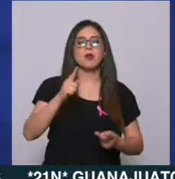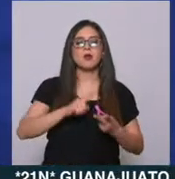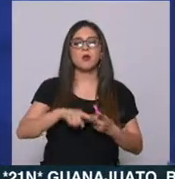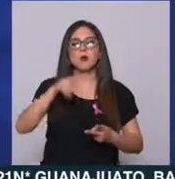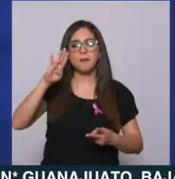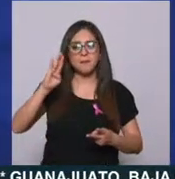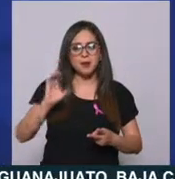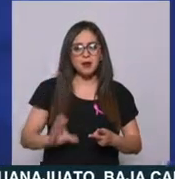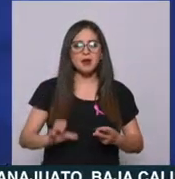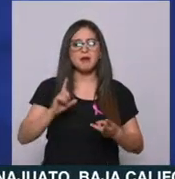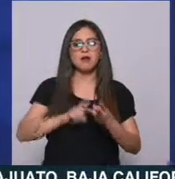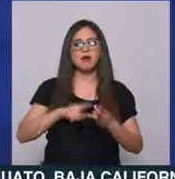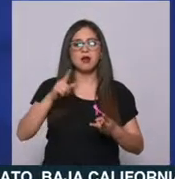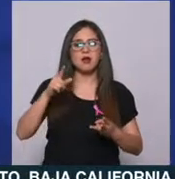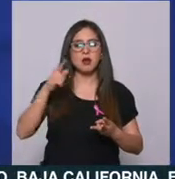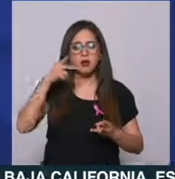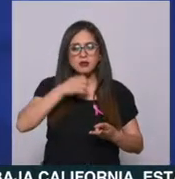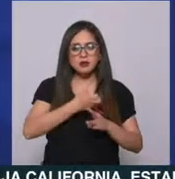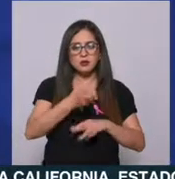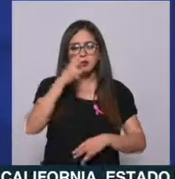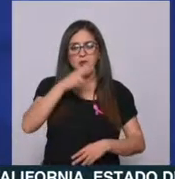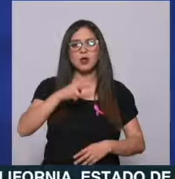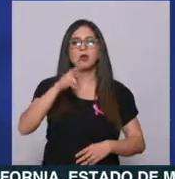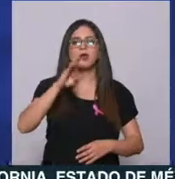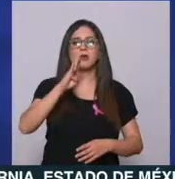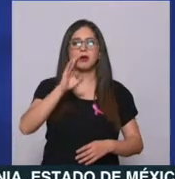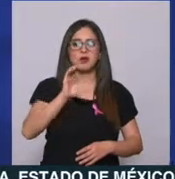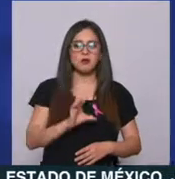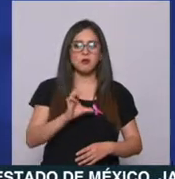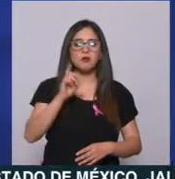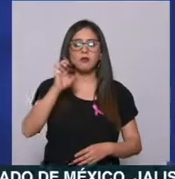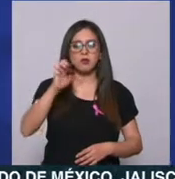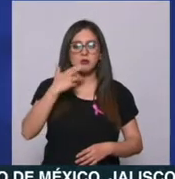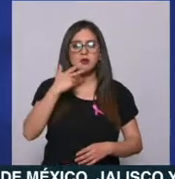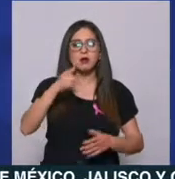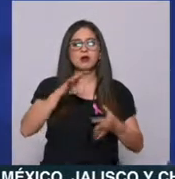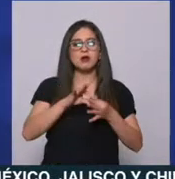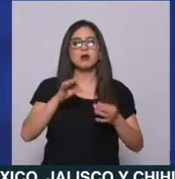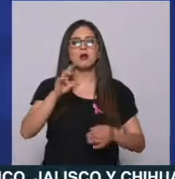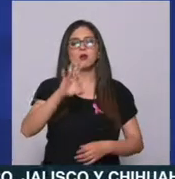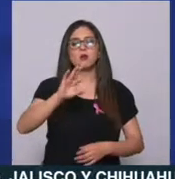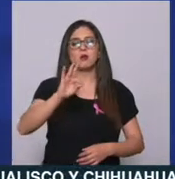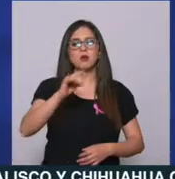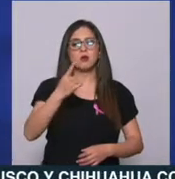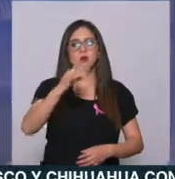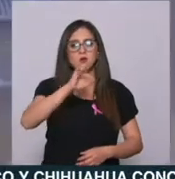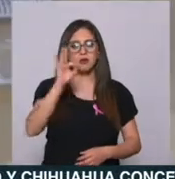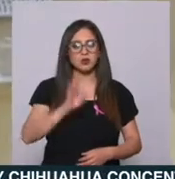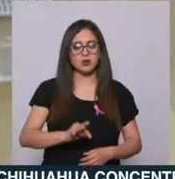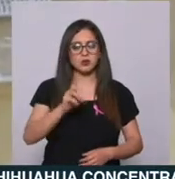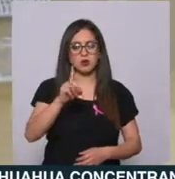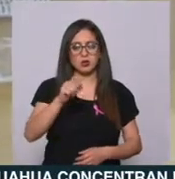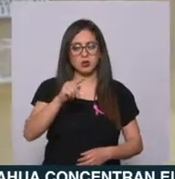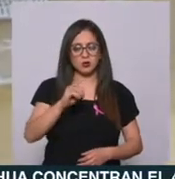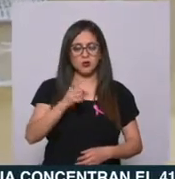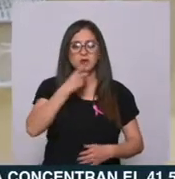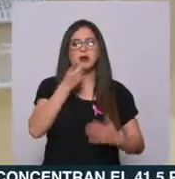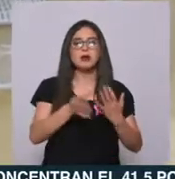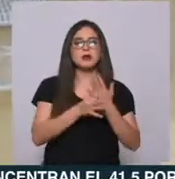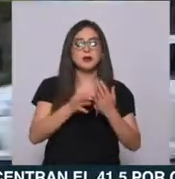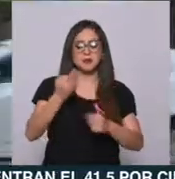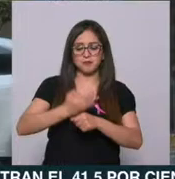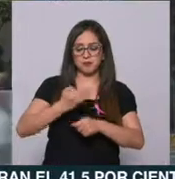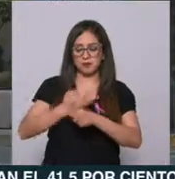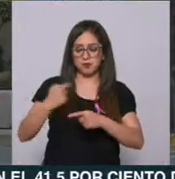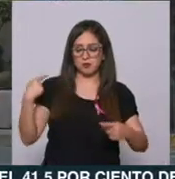México, Jalisco y Chihuahua son las entidades del país que registran el 41% de los delitos. Y reportó que a la